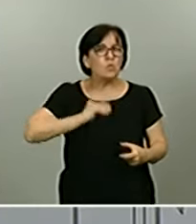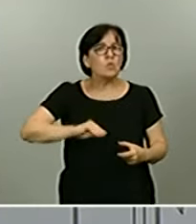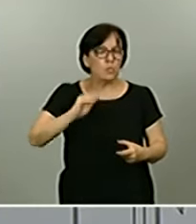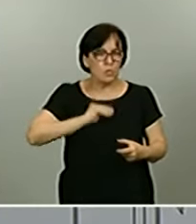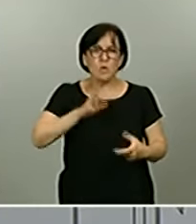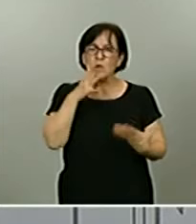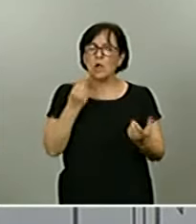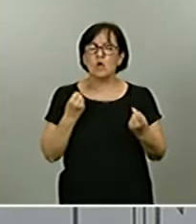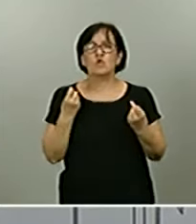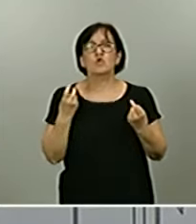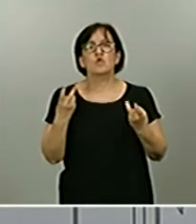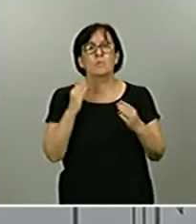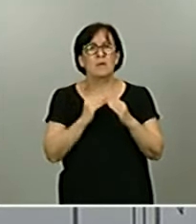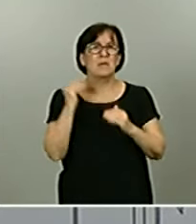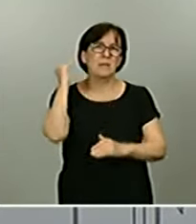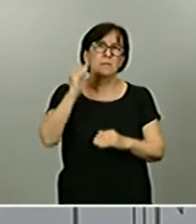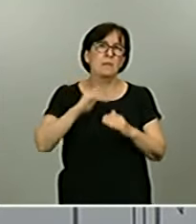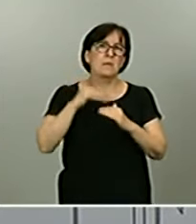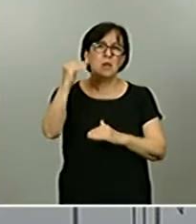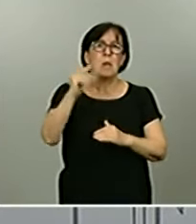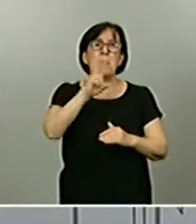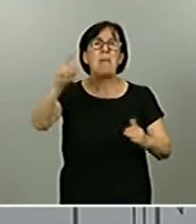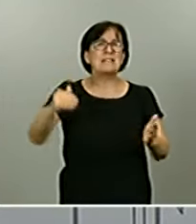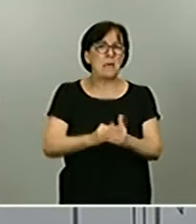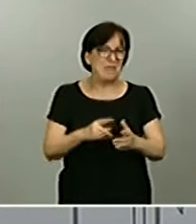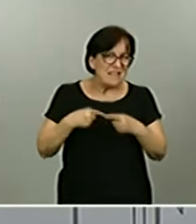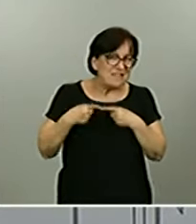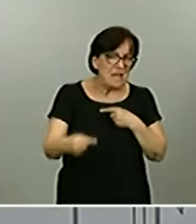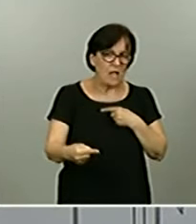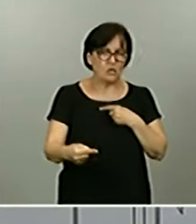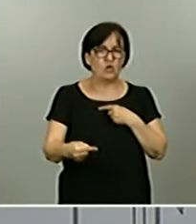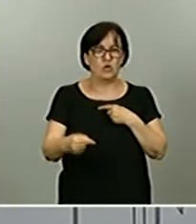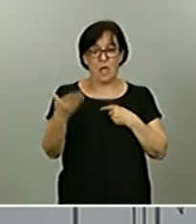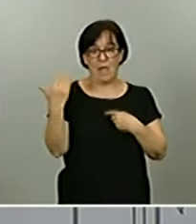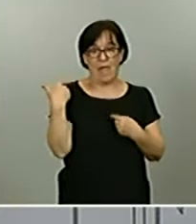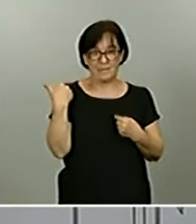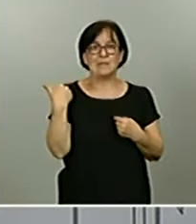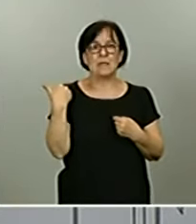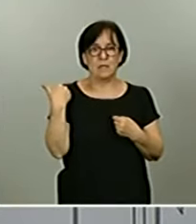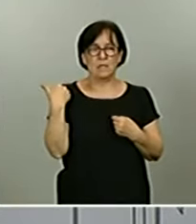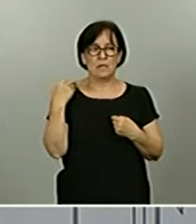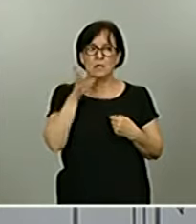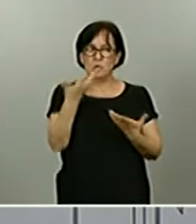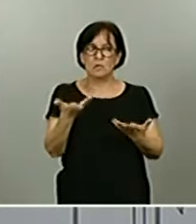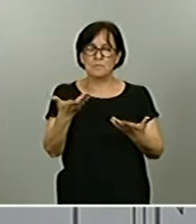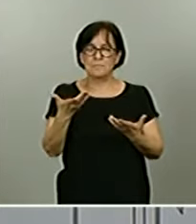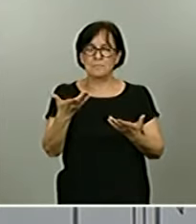encima de los 20.000 diarios. En el día de ayer tuvo un incremento